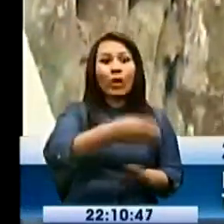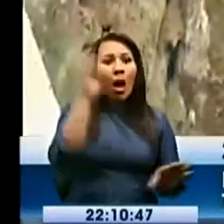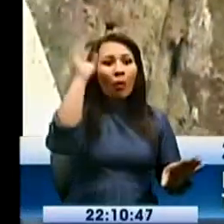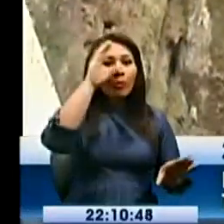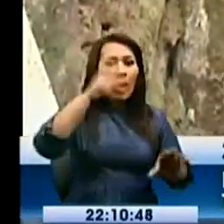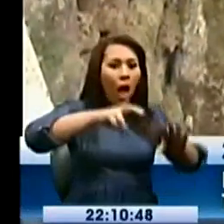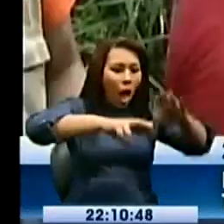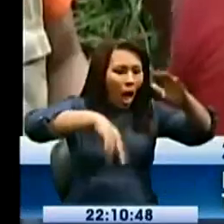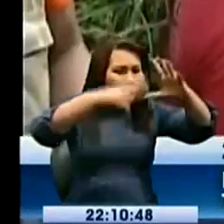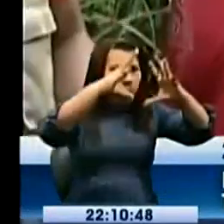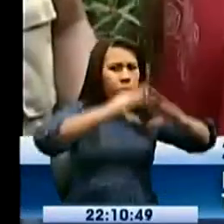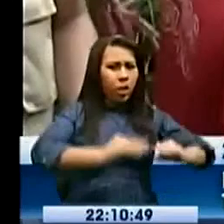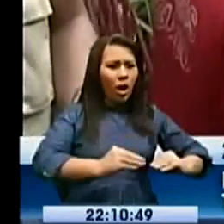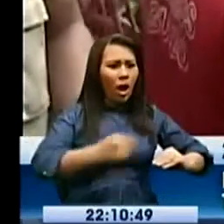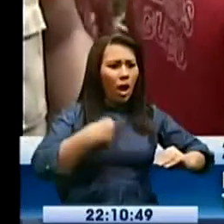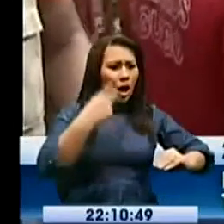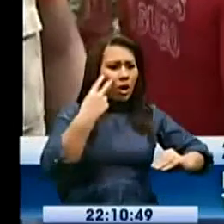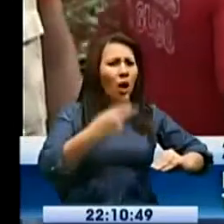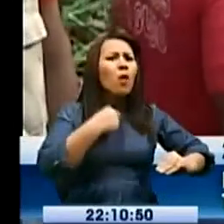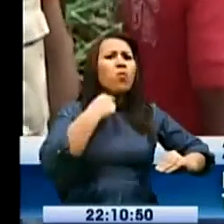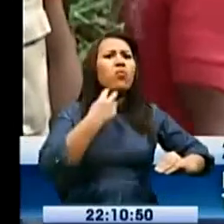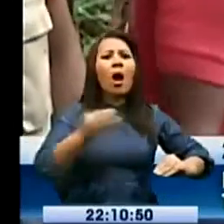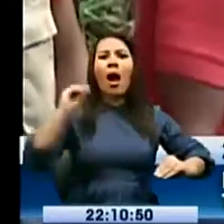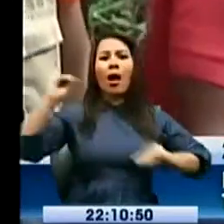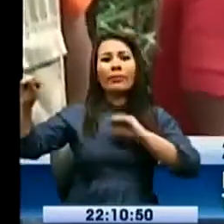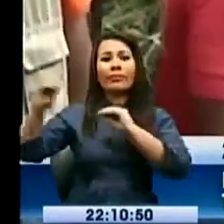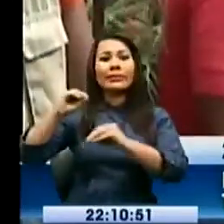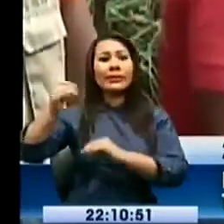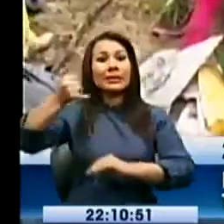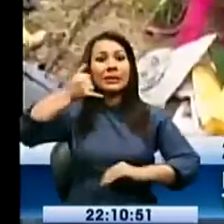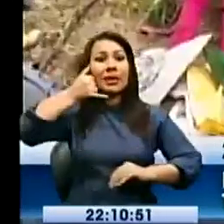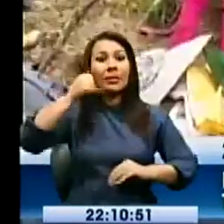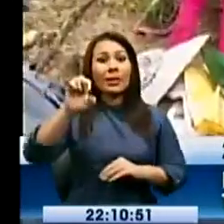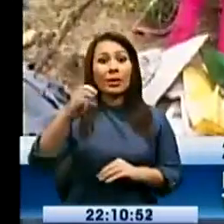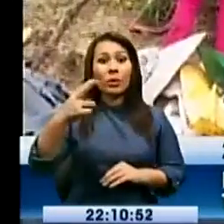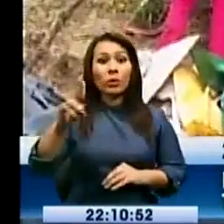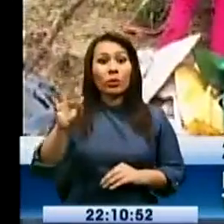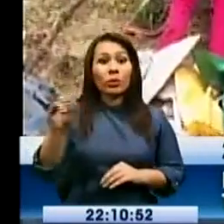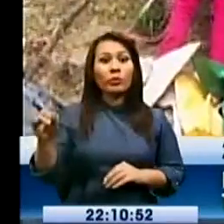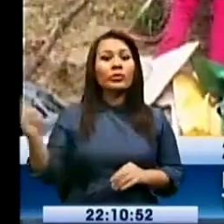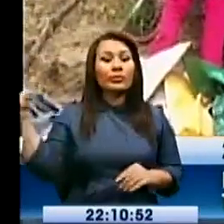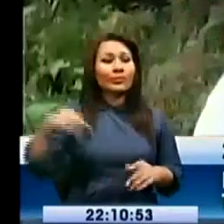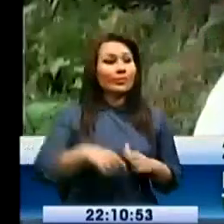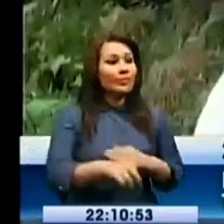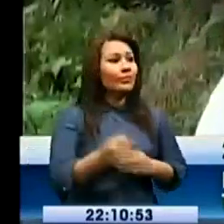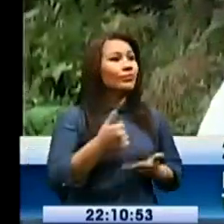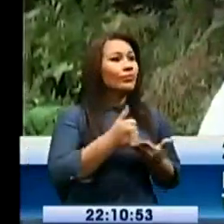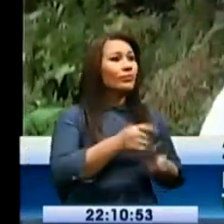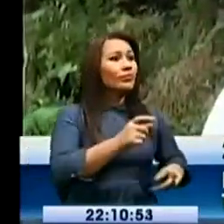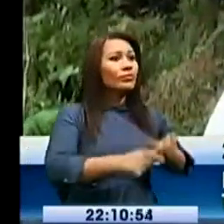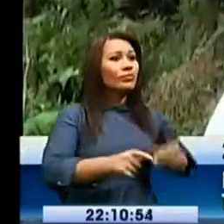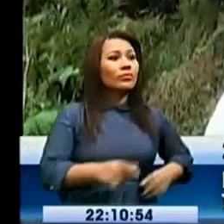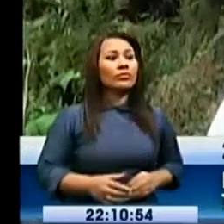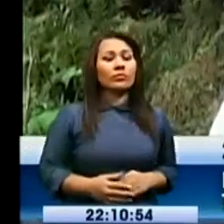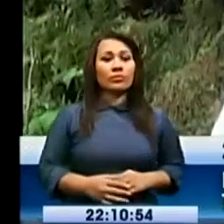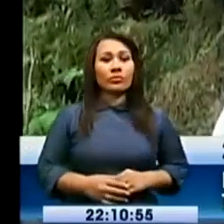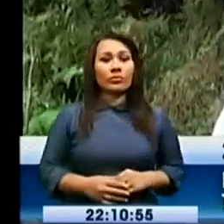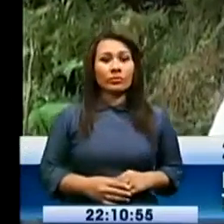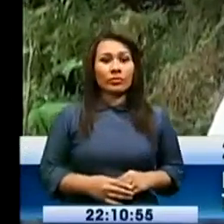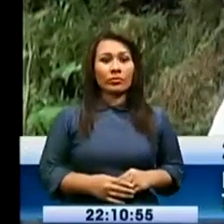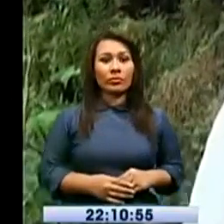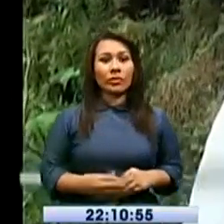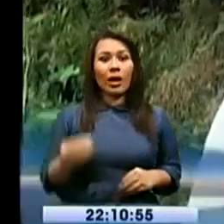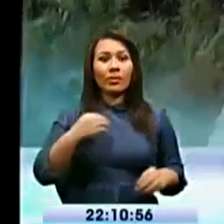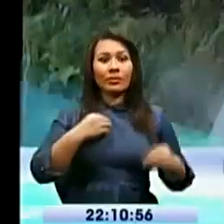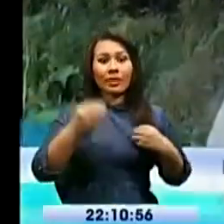boca mina, ante lo cual dieron la voz de alerta, iniciando inmediatamente la extracción de los cuerpos. Se da cuenta es porque no vendrían